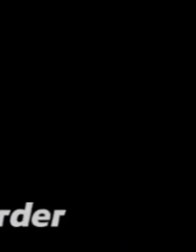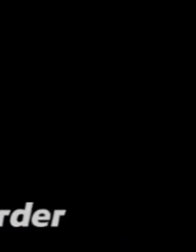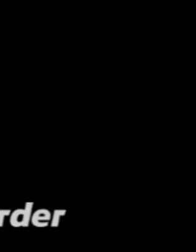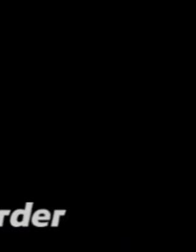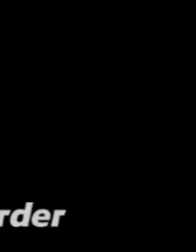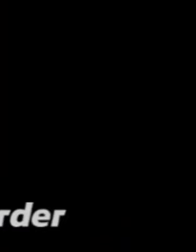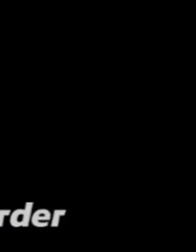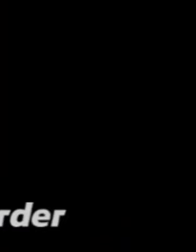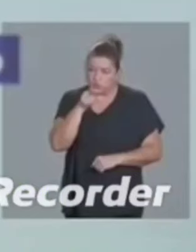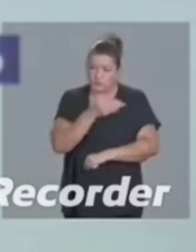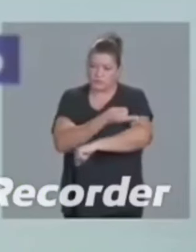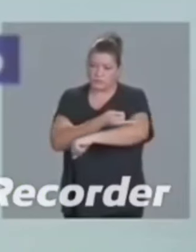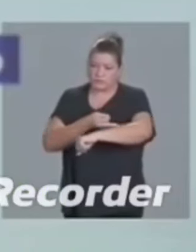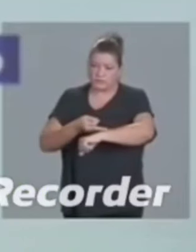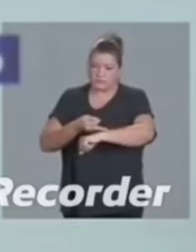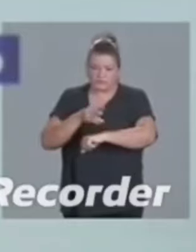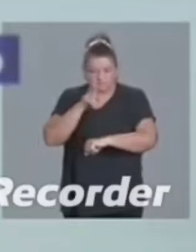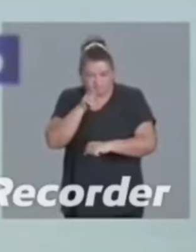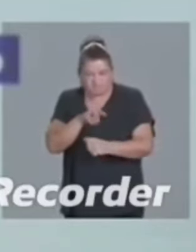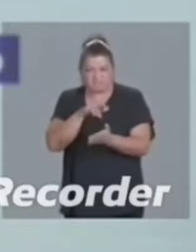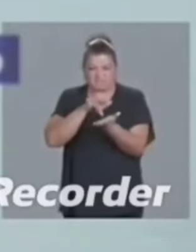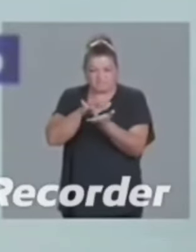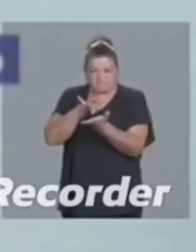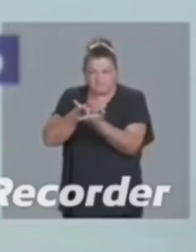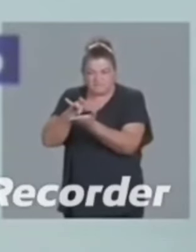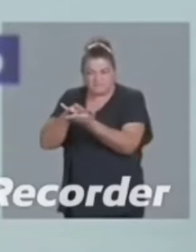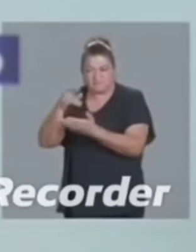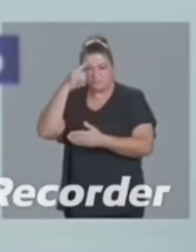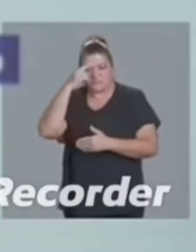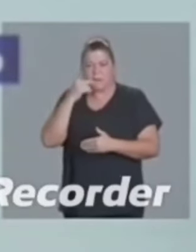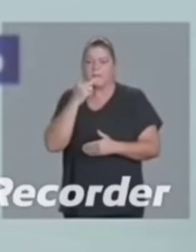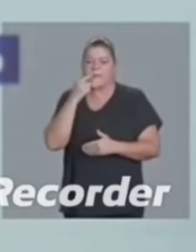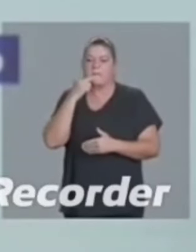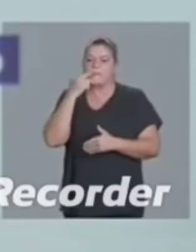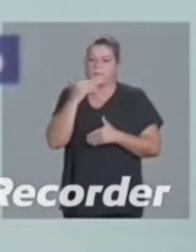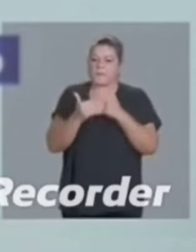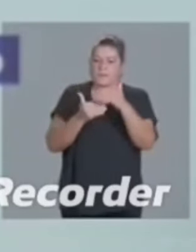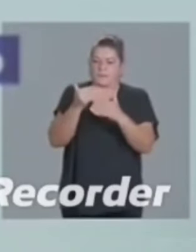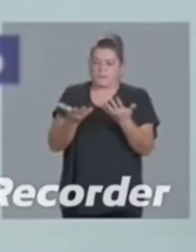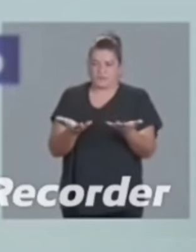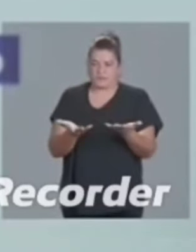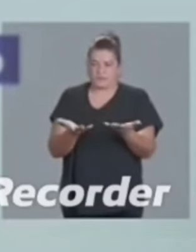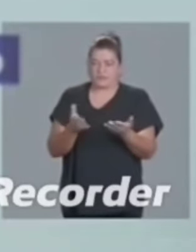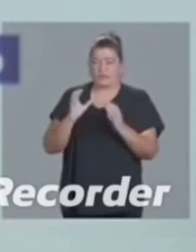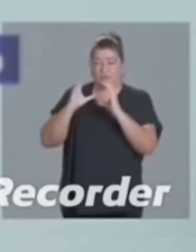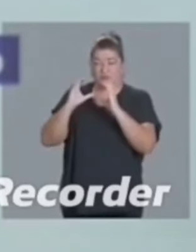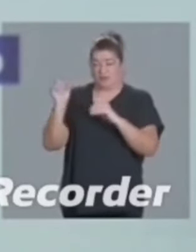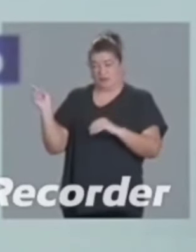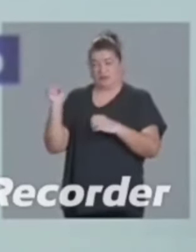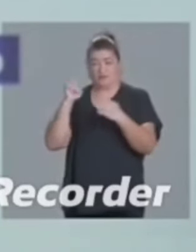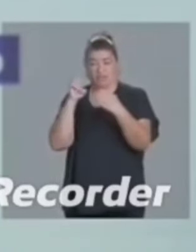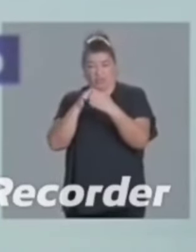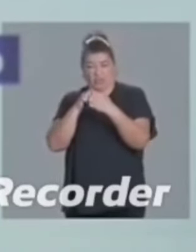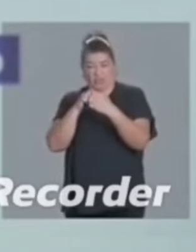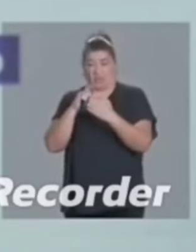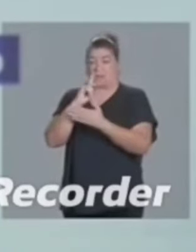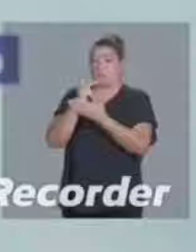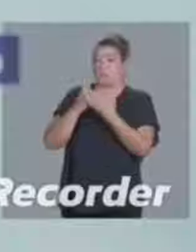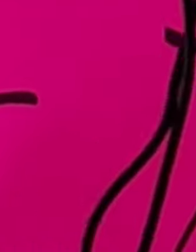ayuda! ¡Ayuda! Que no te engañen. No voy a quitar los programas sociales. Eso es una